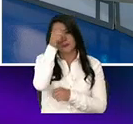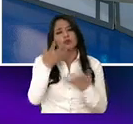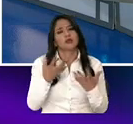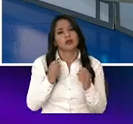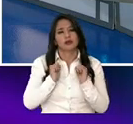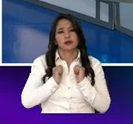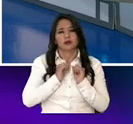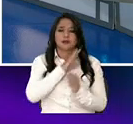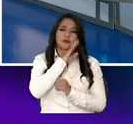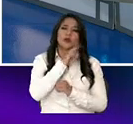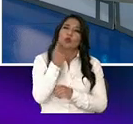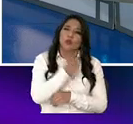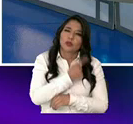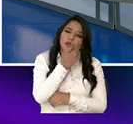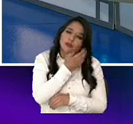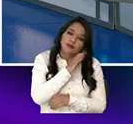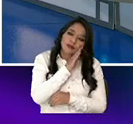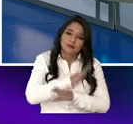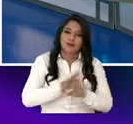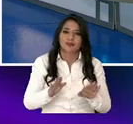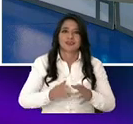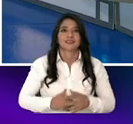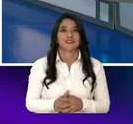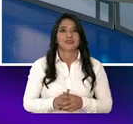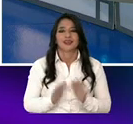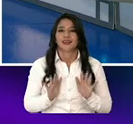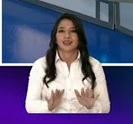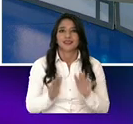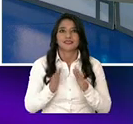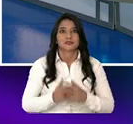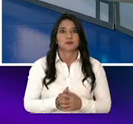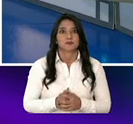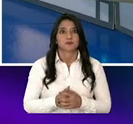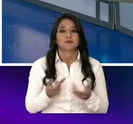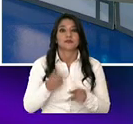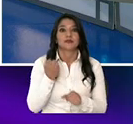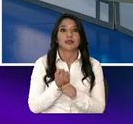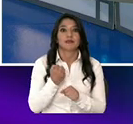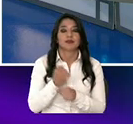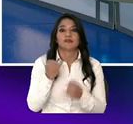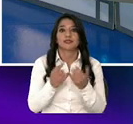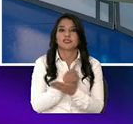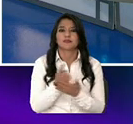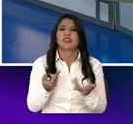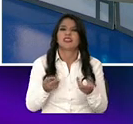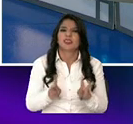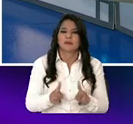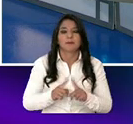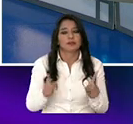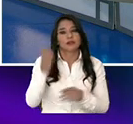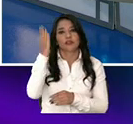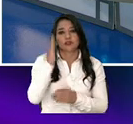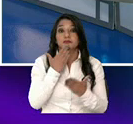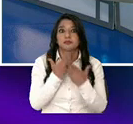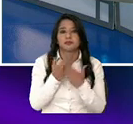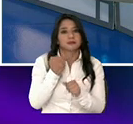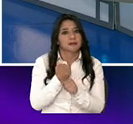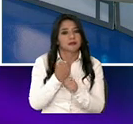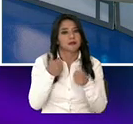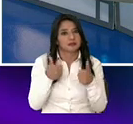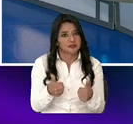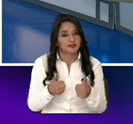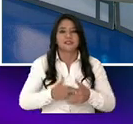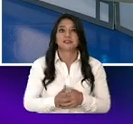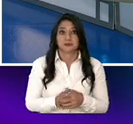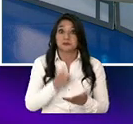que un día que dejen descansar. Bueno, así pasa. A mí me toca trabajar todo el fin de semana en Manta, pero bendito Dios. Bueno, agradecer el